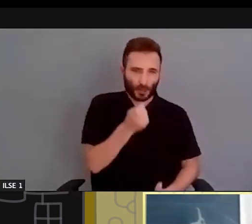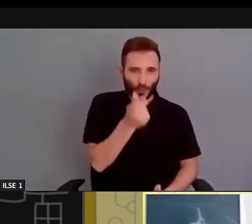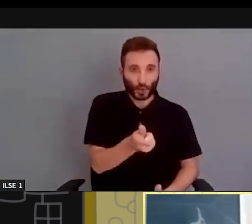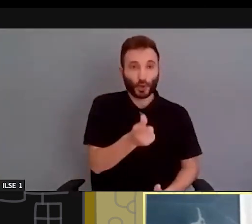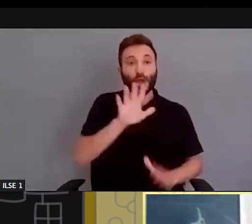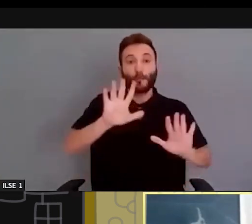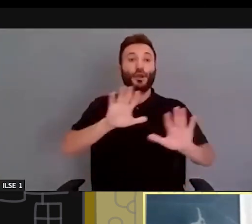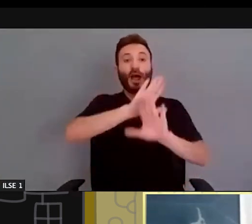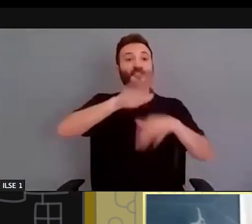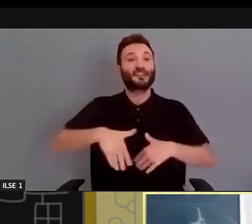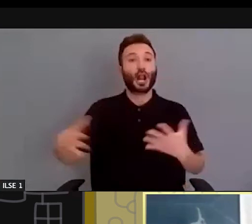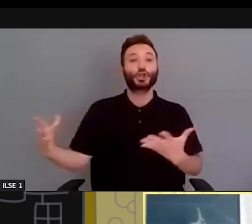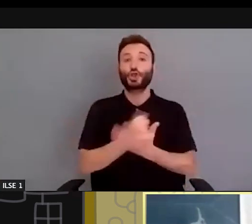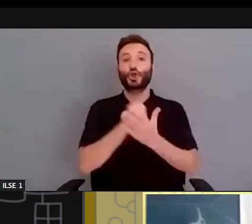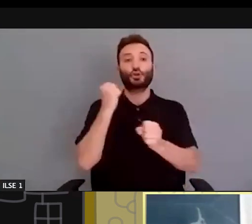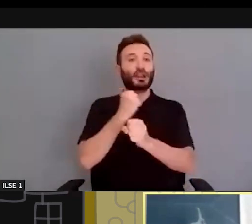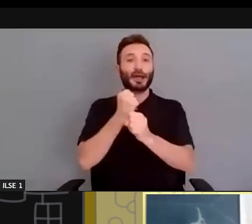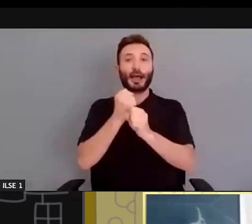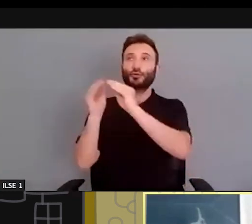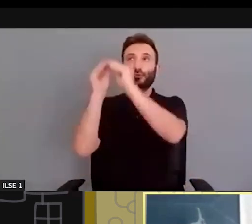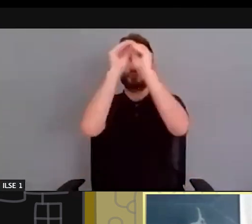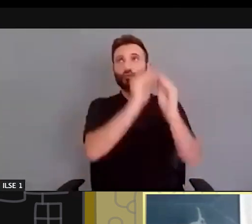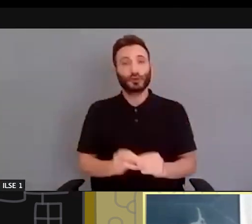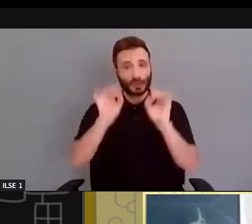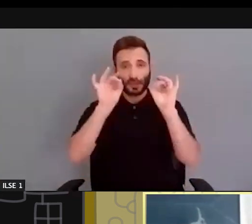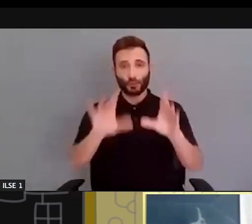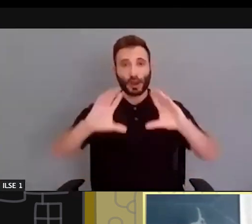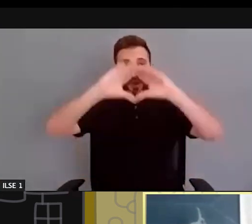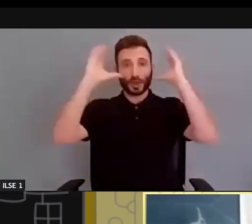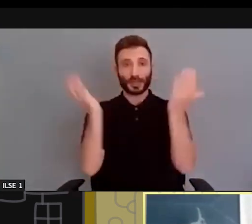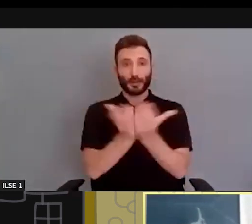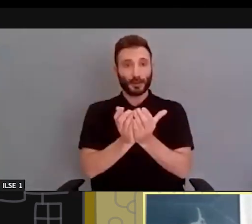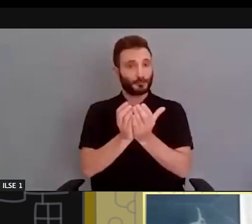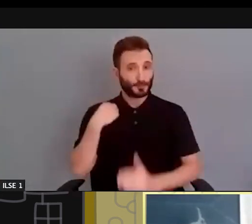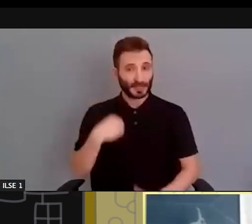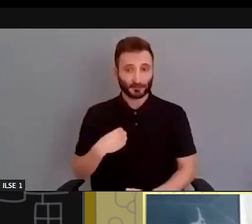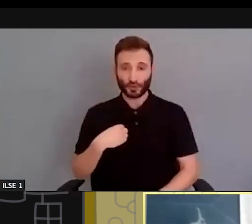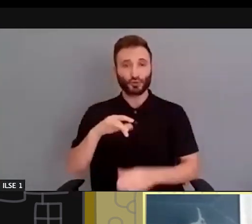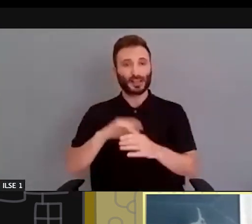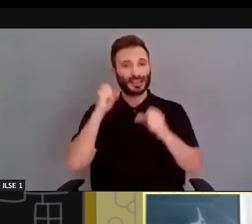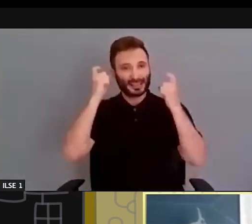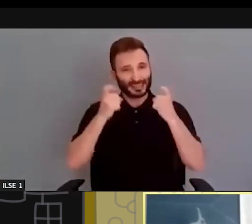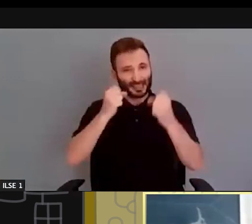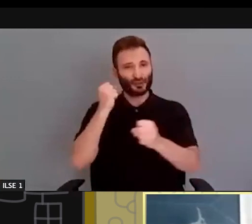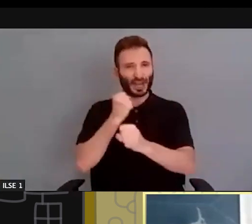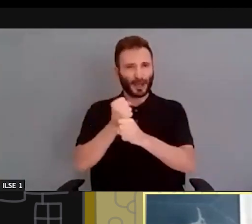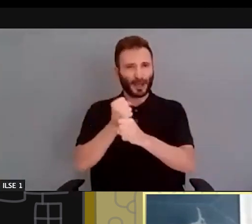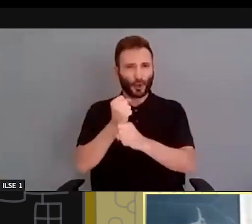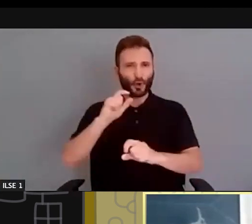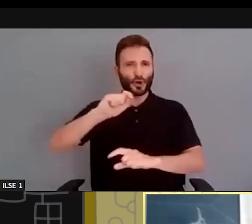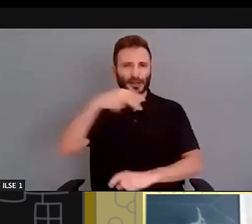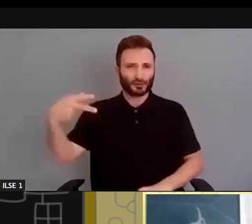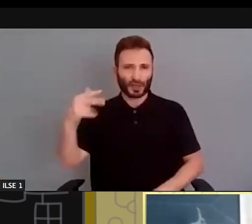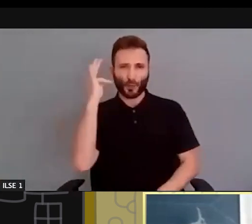lo mismo en todos los rincones del mundo, intentando hacer el bien. Y entonces igual deberíamos aprovechar las